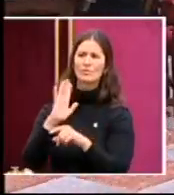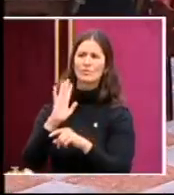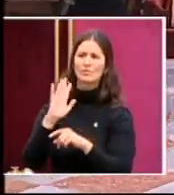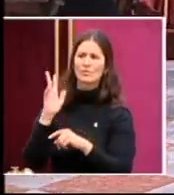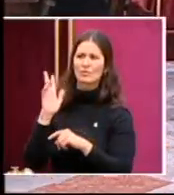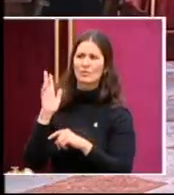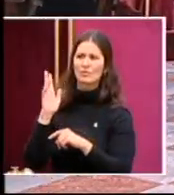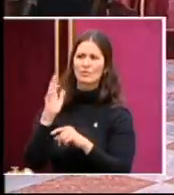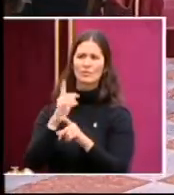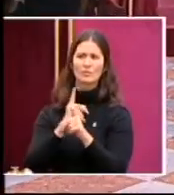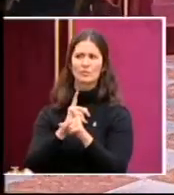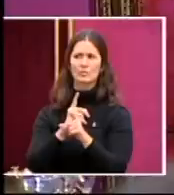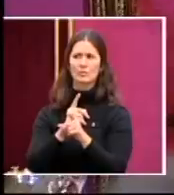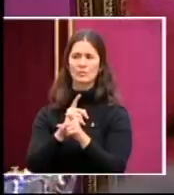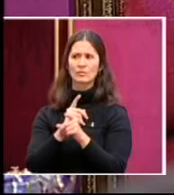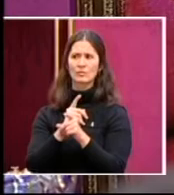No, lo ve al final.